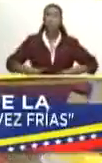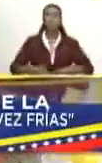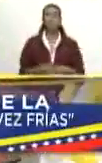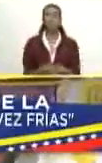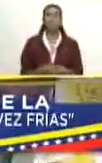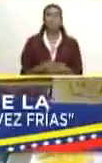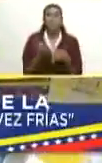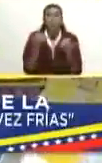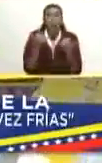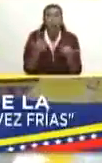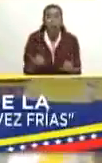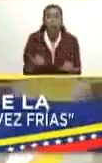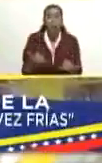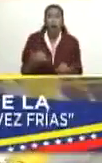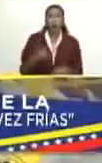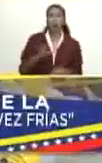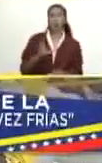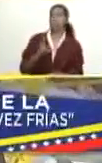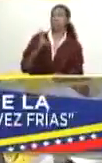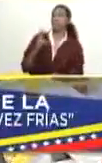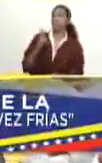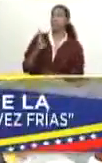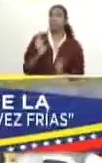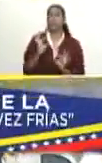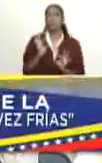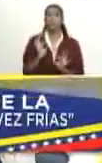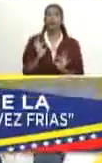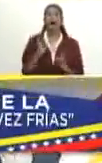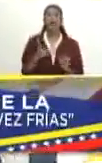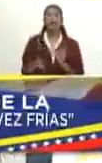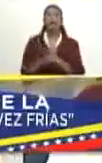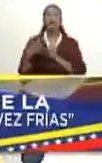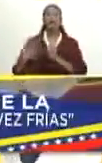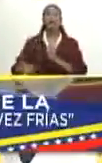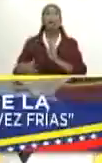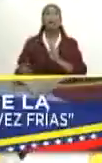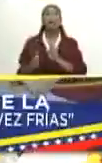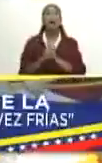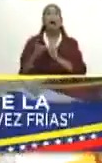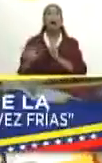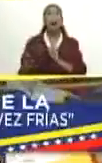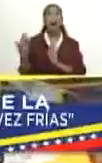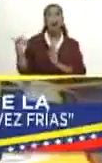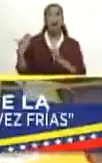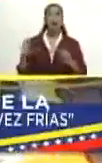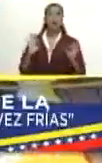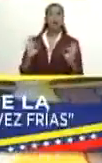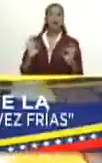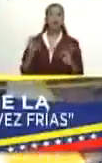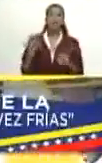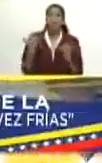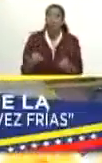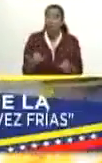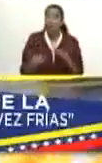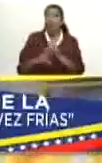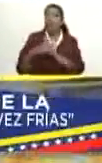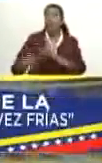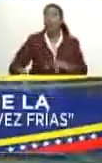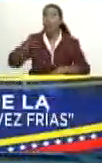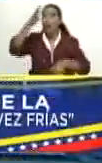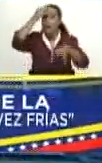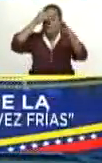Y ahora no es un privilegio, ahora es un derecho, el derecho a la